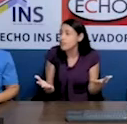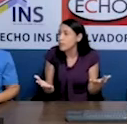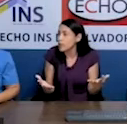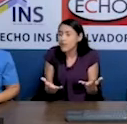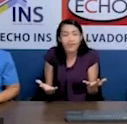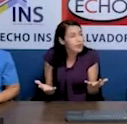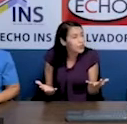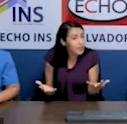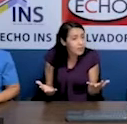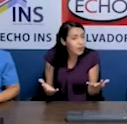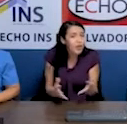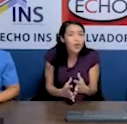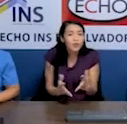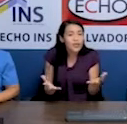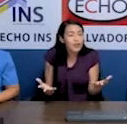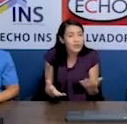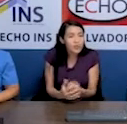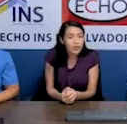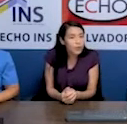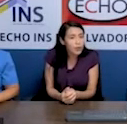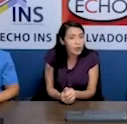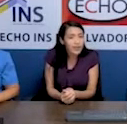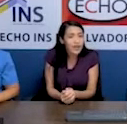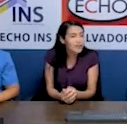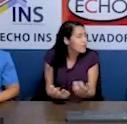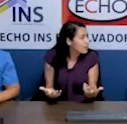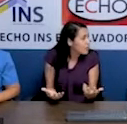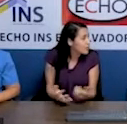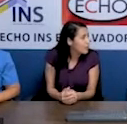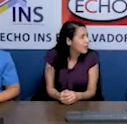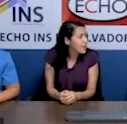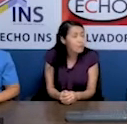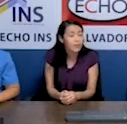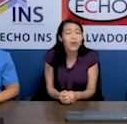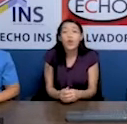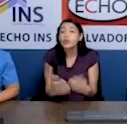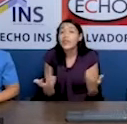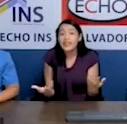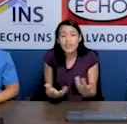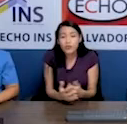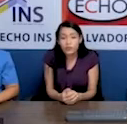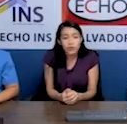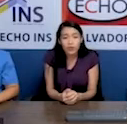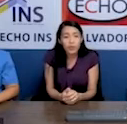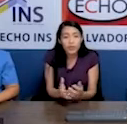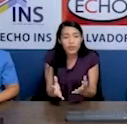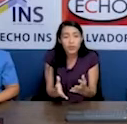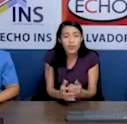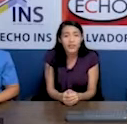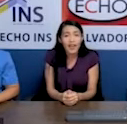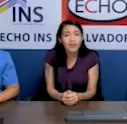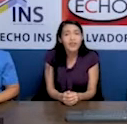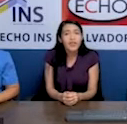que es una encefalopatía de otro tipo, una condición neurológica infecciosa, por ejemplo, un delirium no